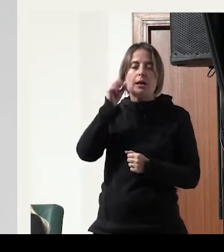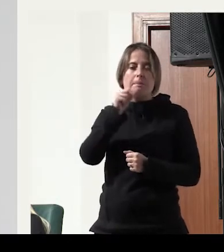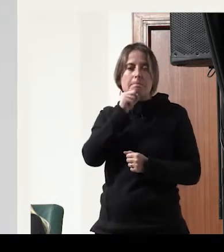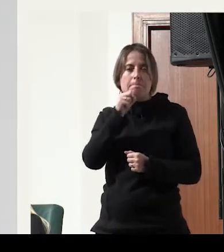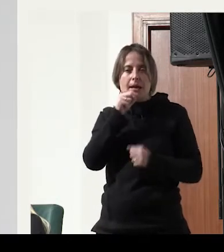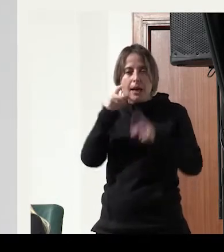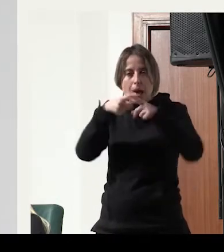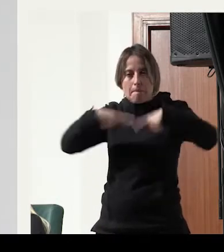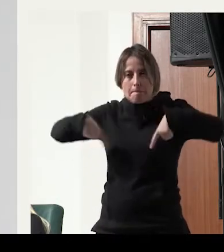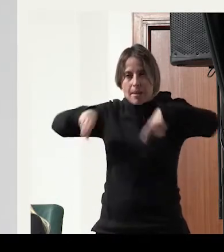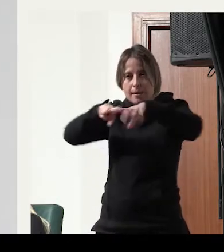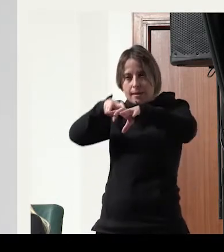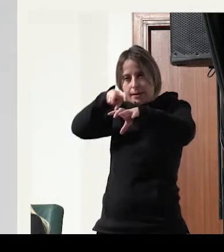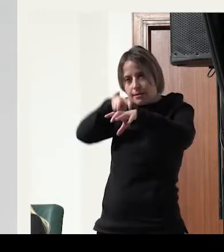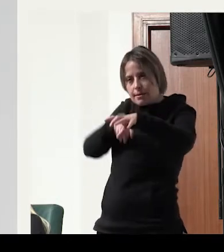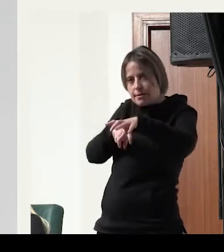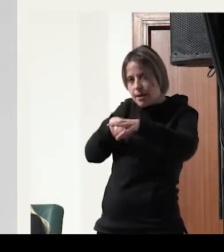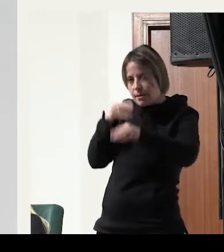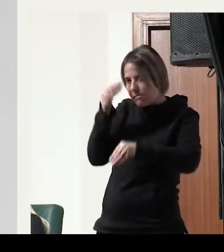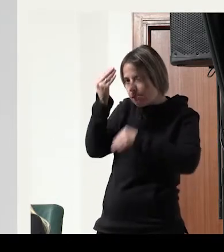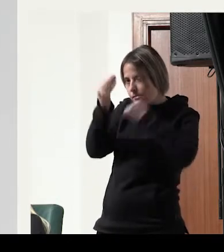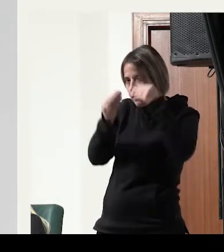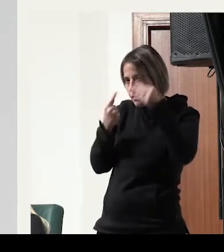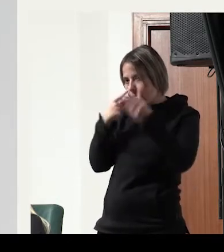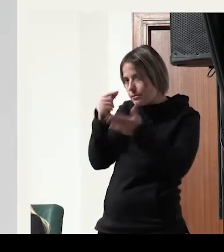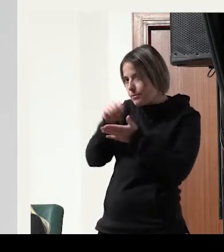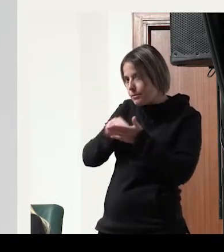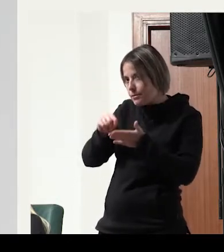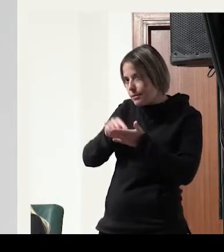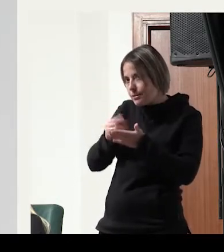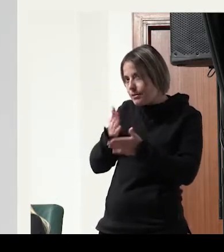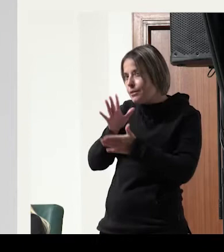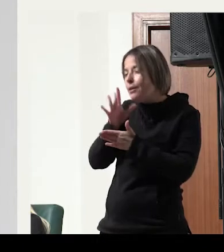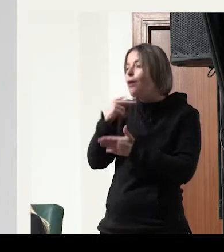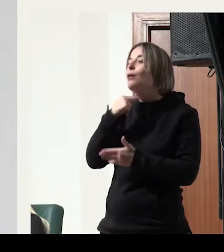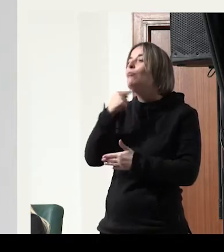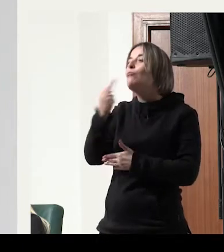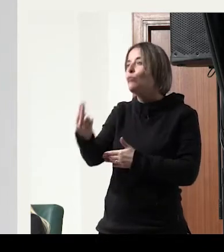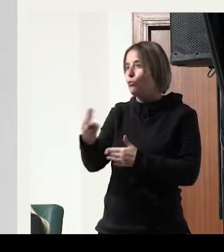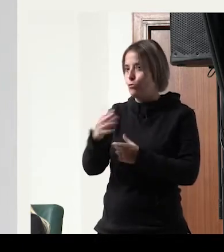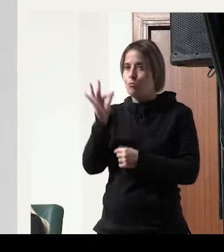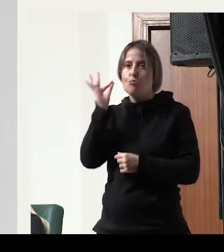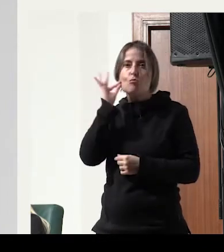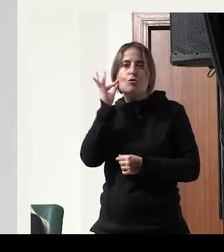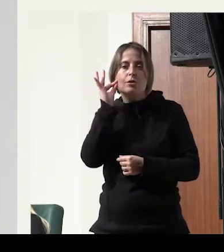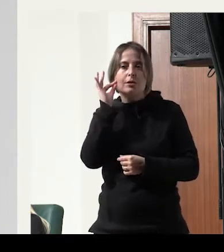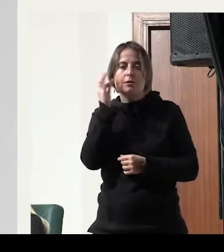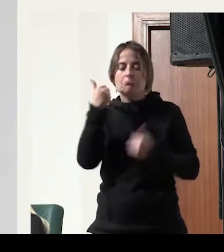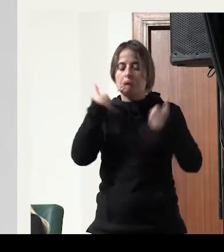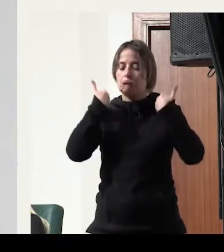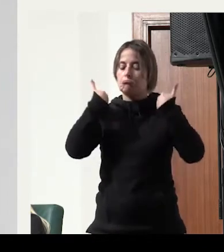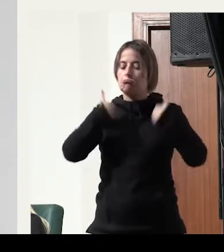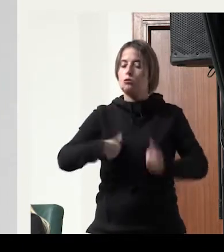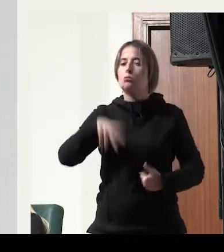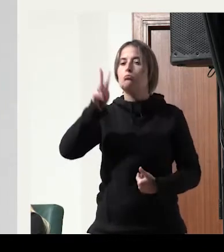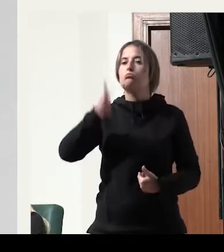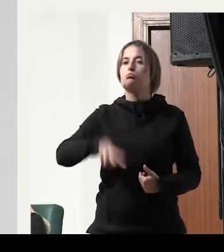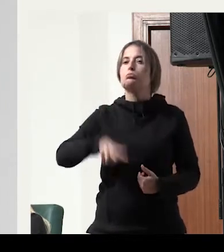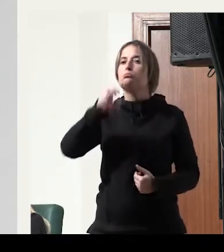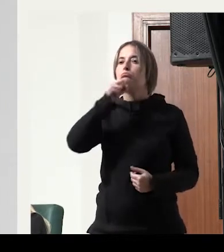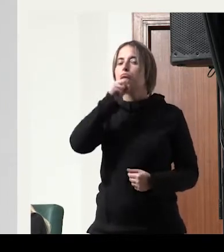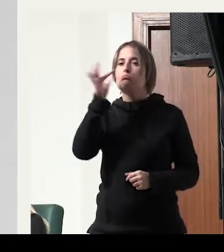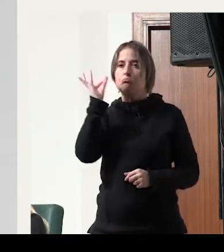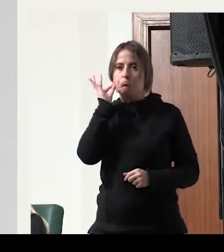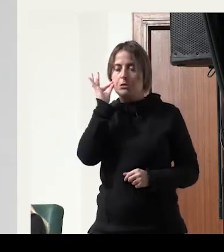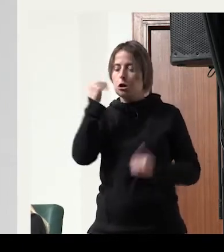se escribe, se presenta, y ahora va a hablar la mujer vieja. Soy la mujer vieja, un ser de